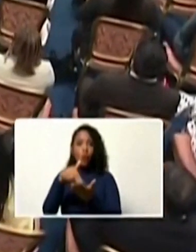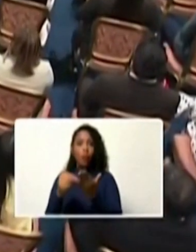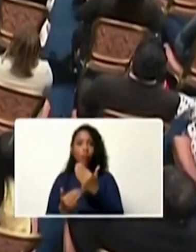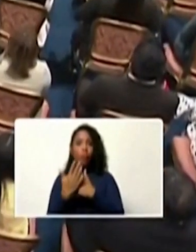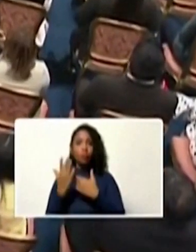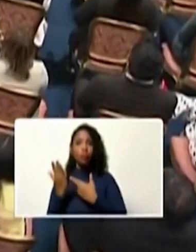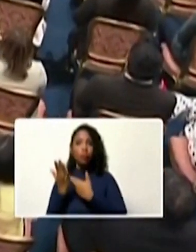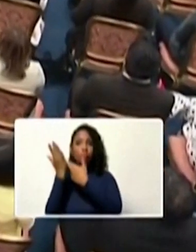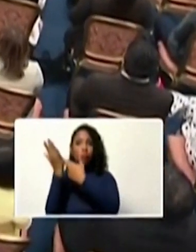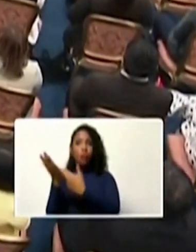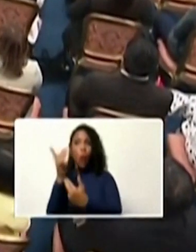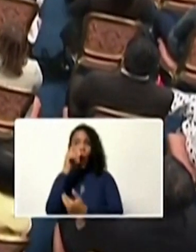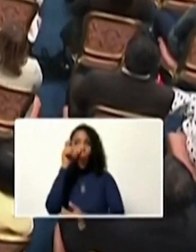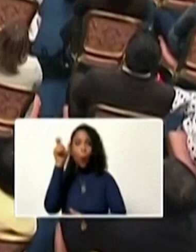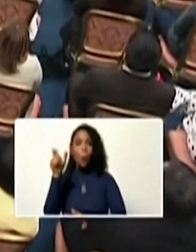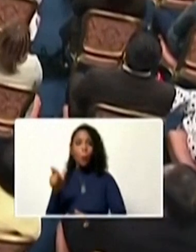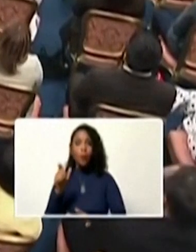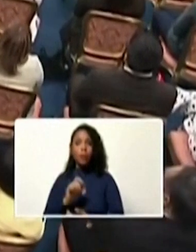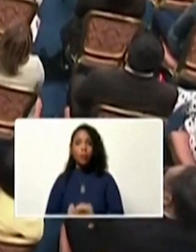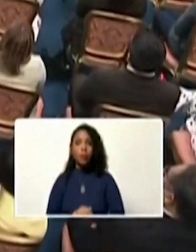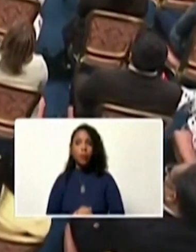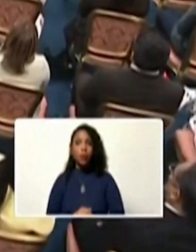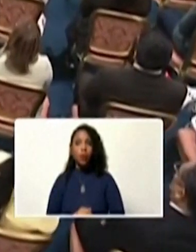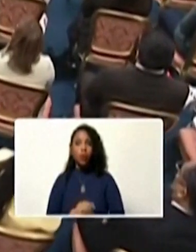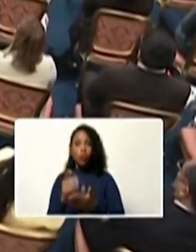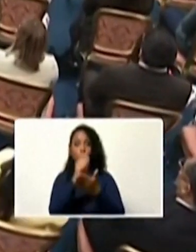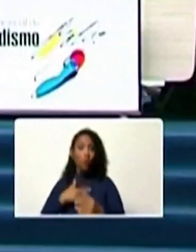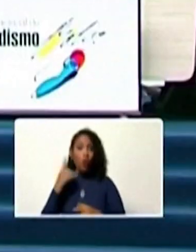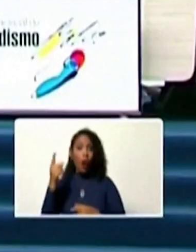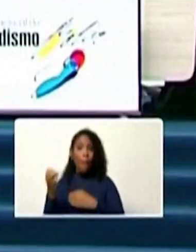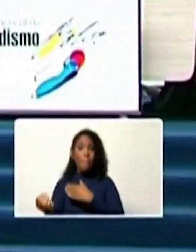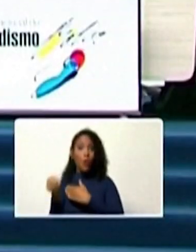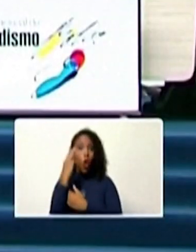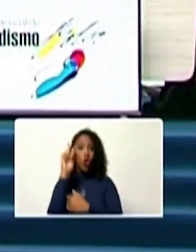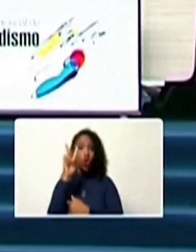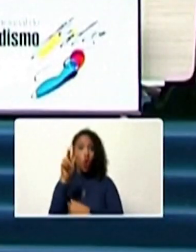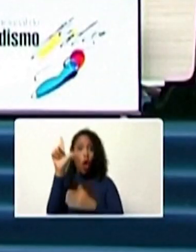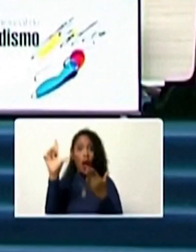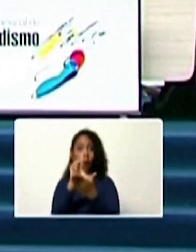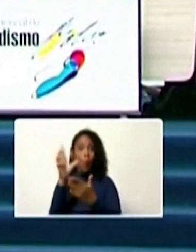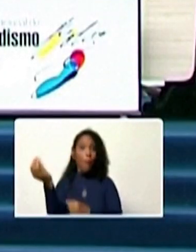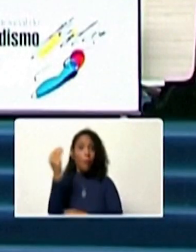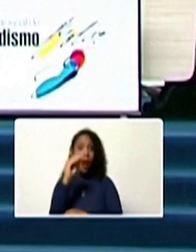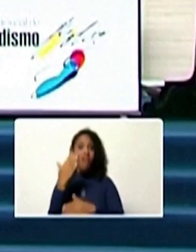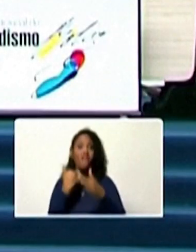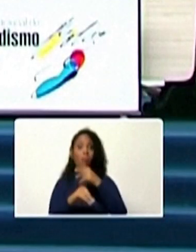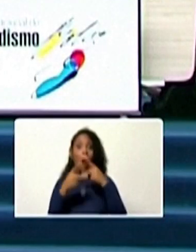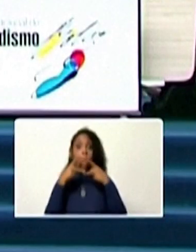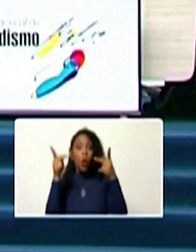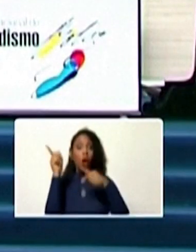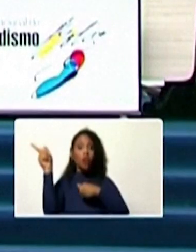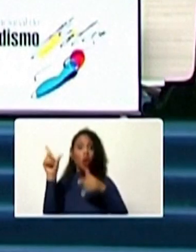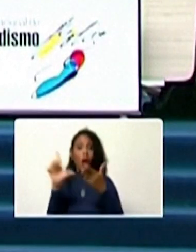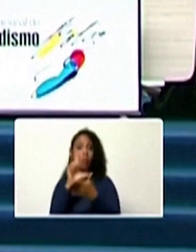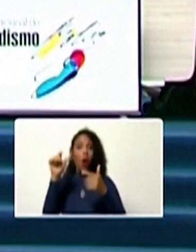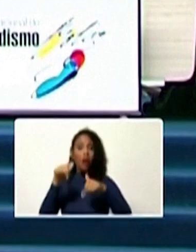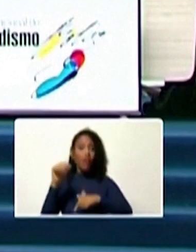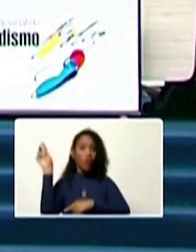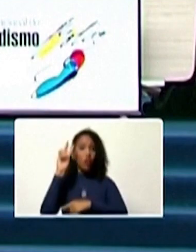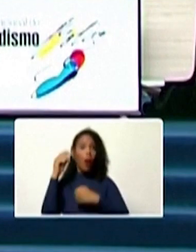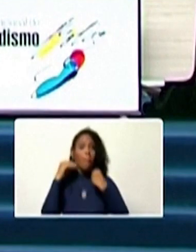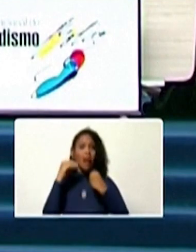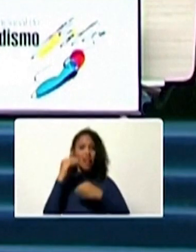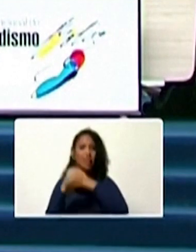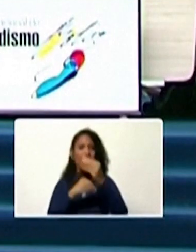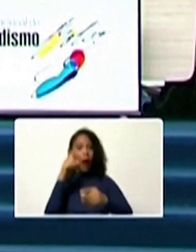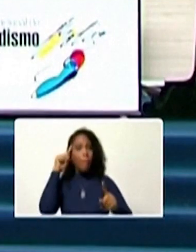De acuerdo a las revelaciones del dictador Nicolás Maduro realizadas en la televisión oficialista este lunes 27 de junio, el vocero chavista Jorge Rodríguez se reunió